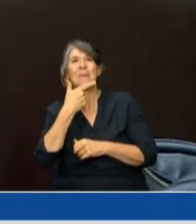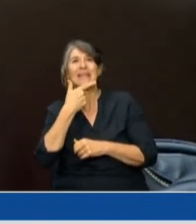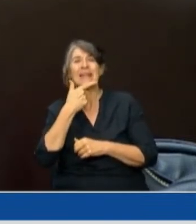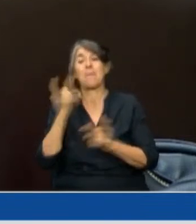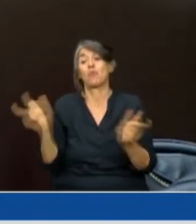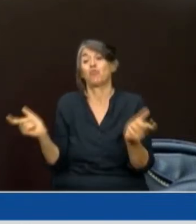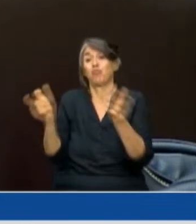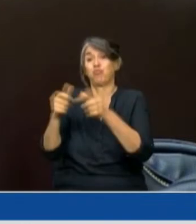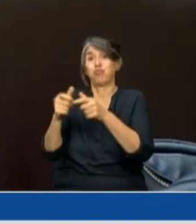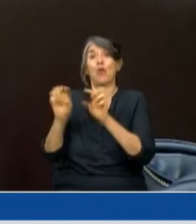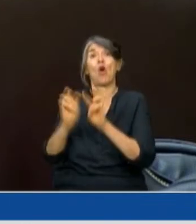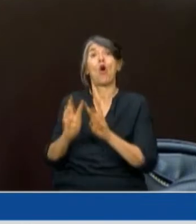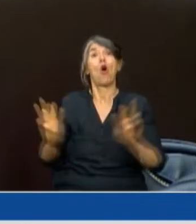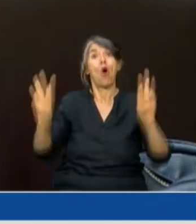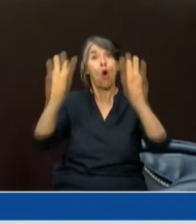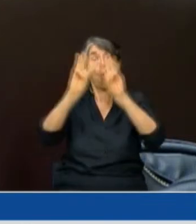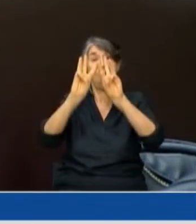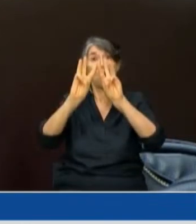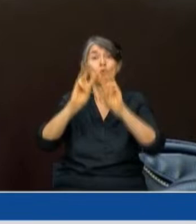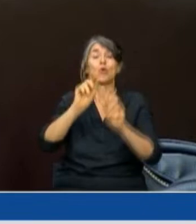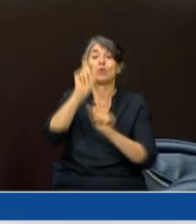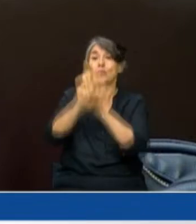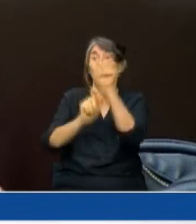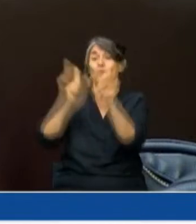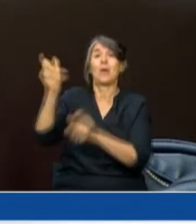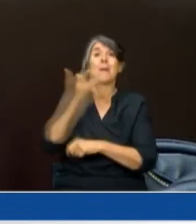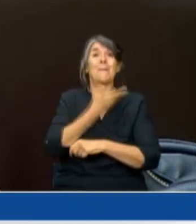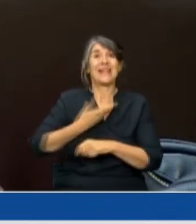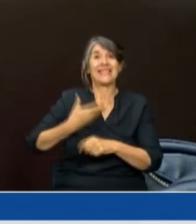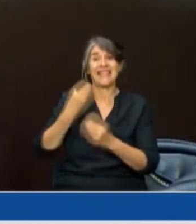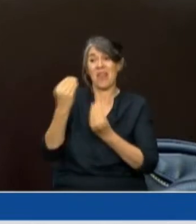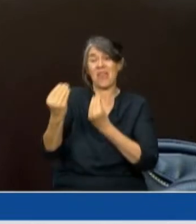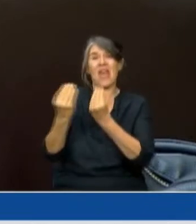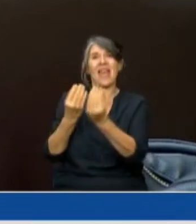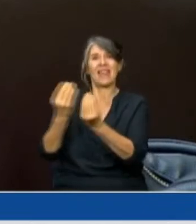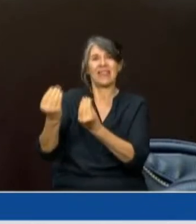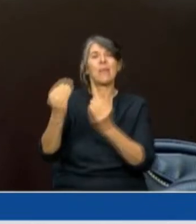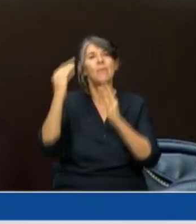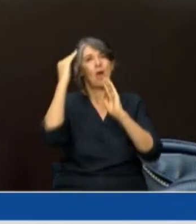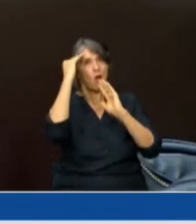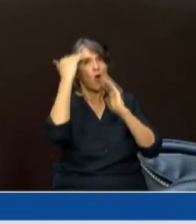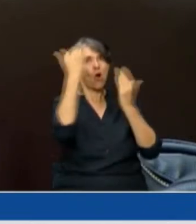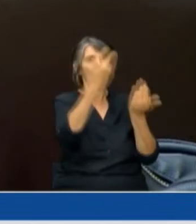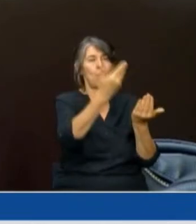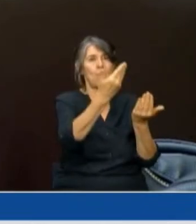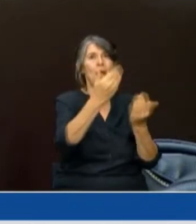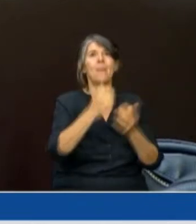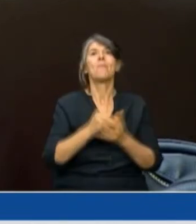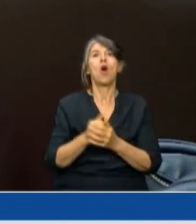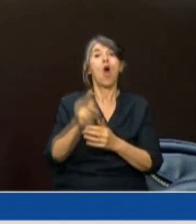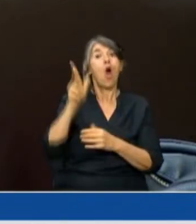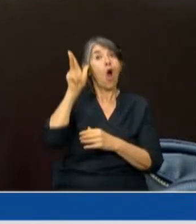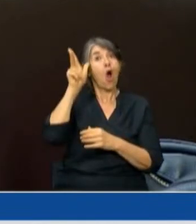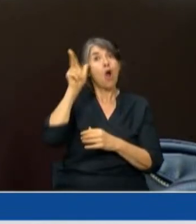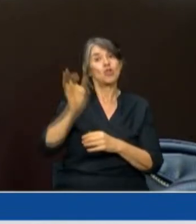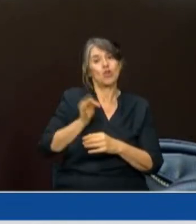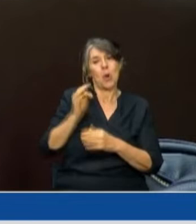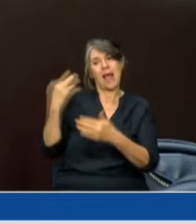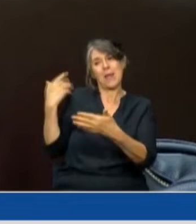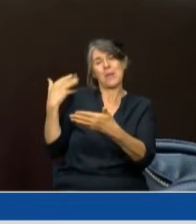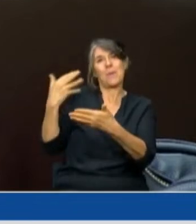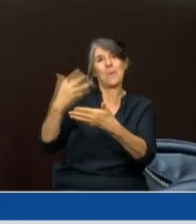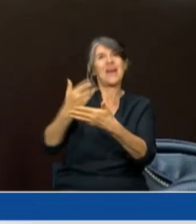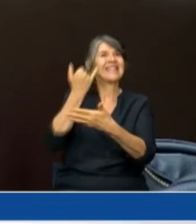ONU los jefes de gobiernos para conmemorar estos 8 años desde que